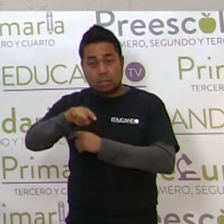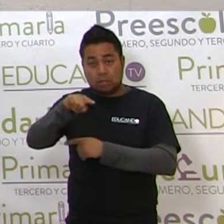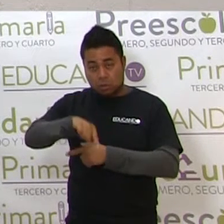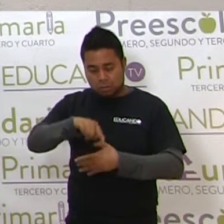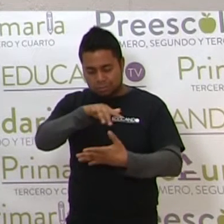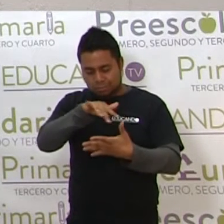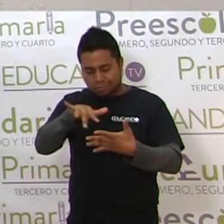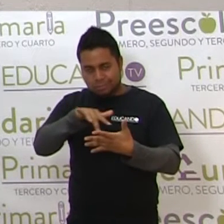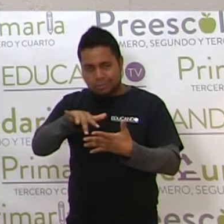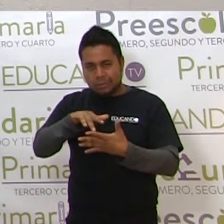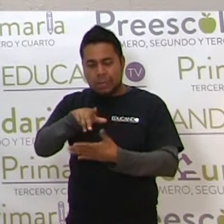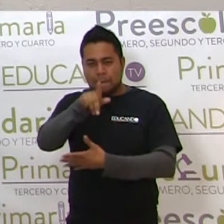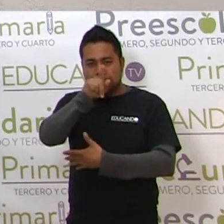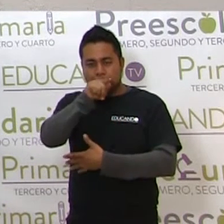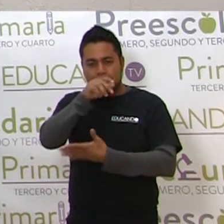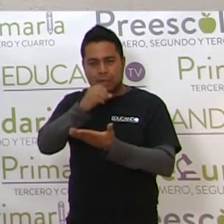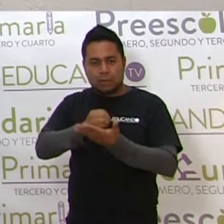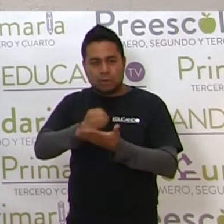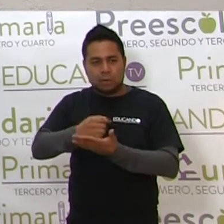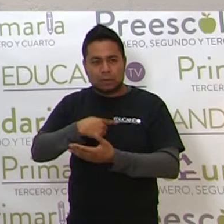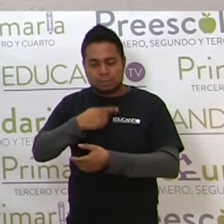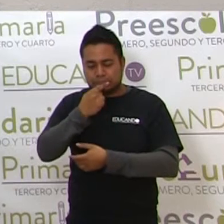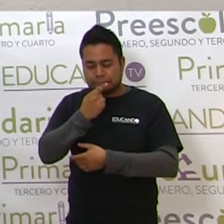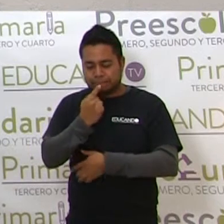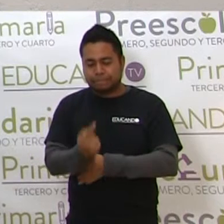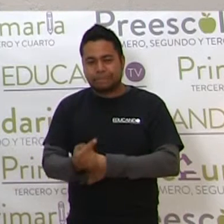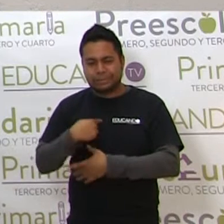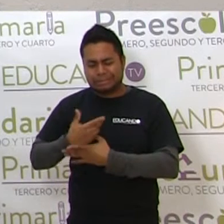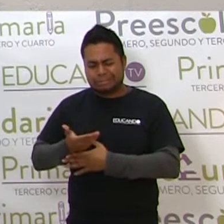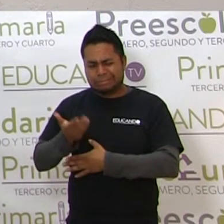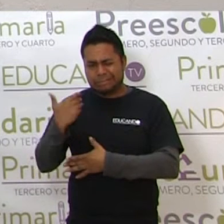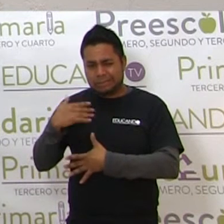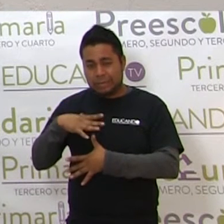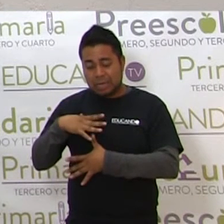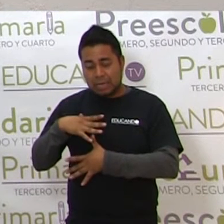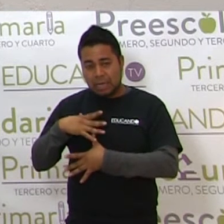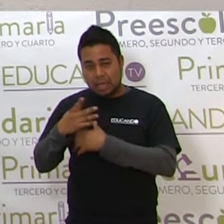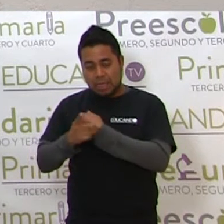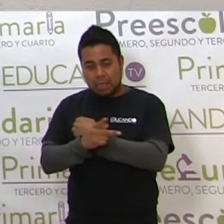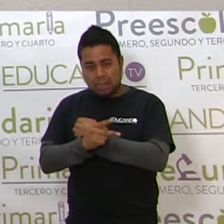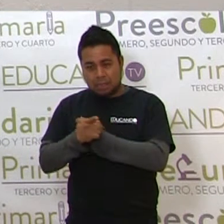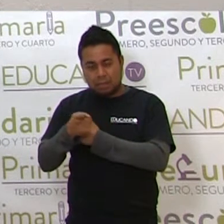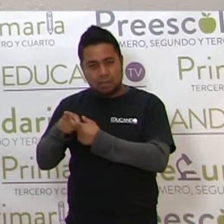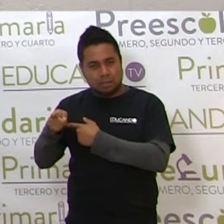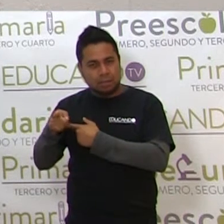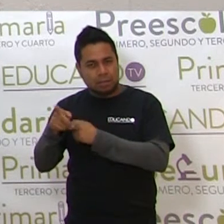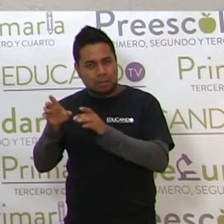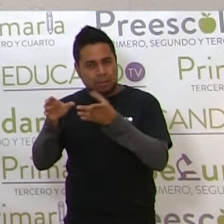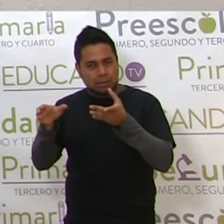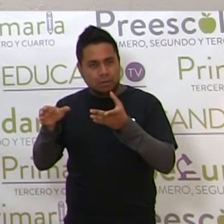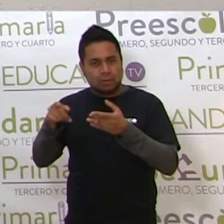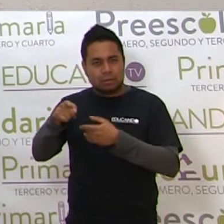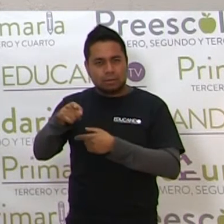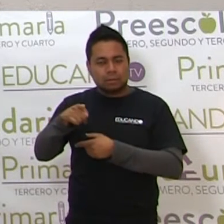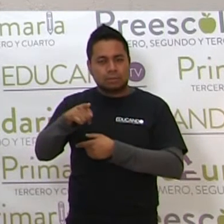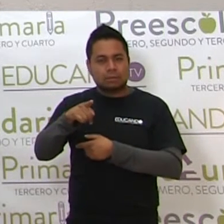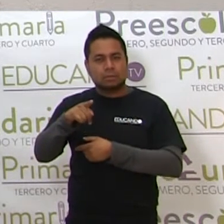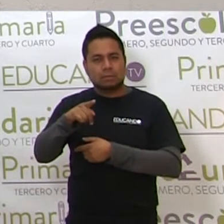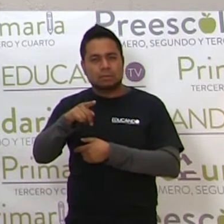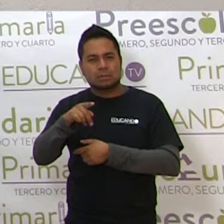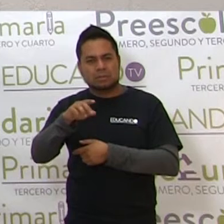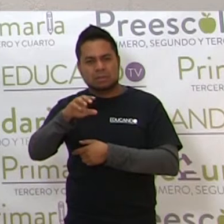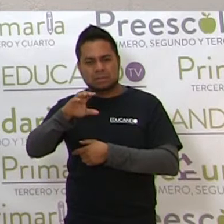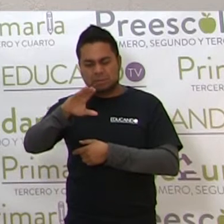pájaro de oro cuando era yo chiquita hace mucho tiempo había un programa donde actuaban los cuentos de Enrique Alonso